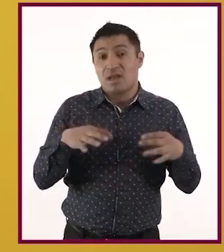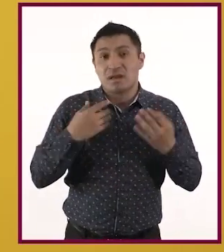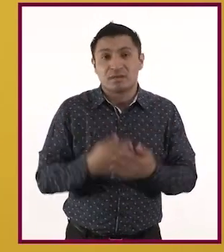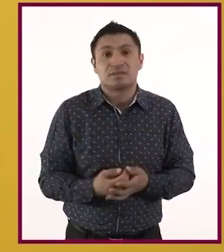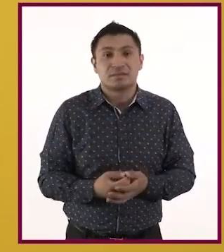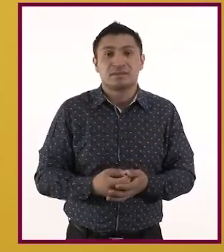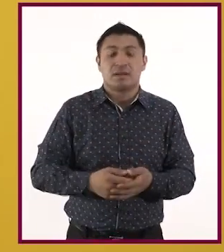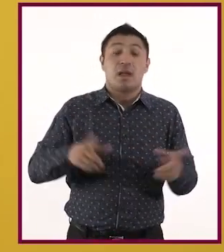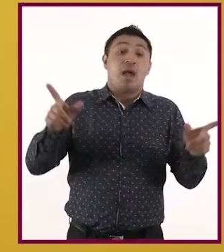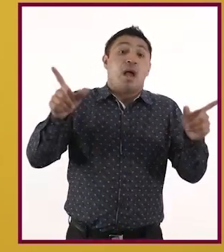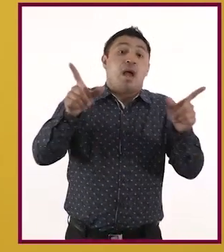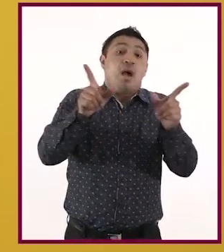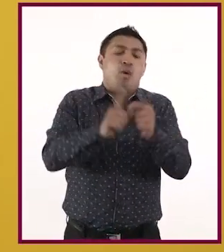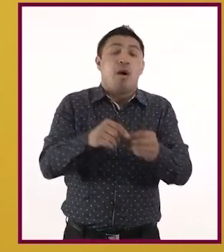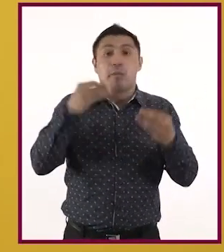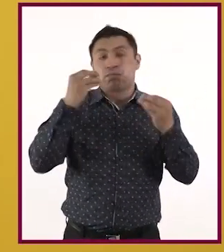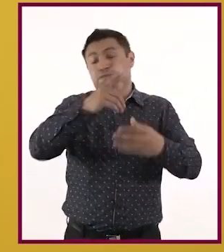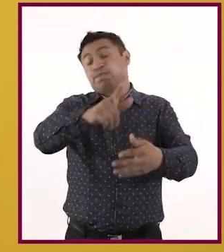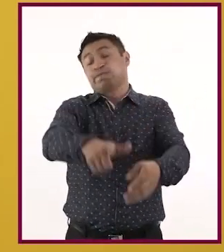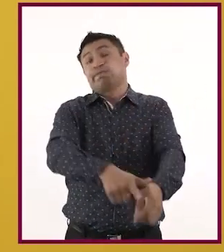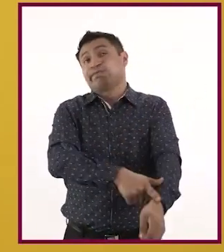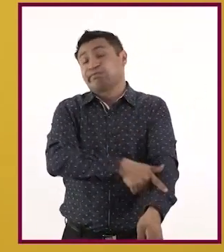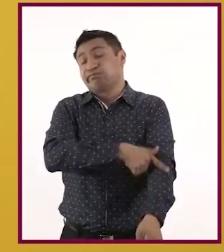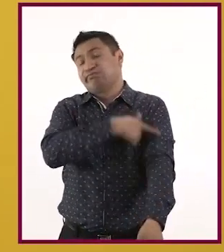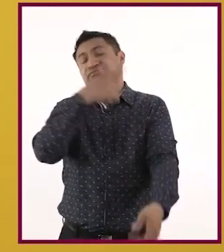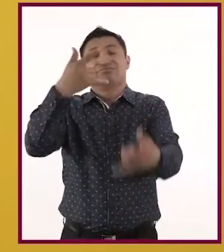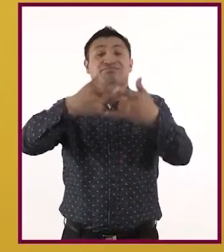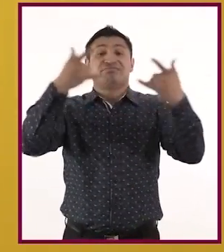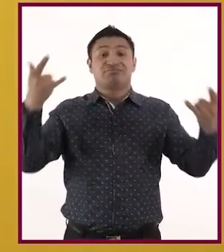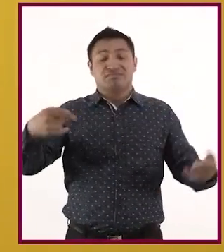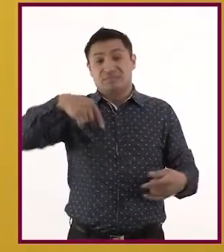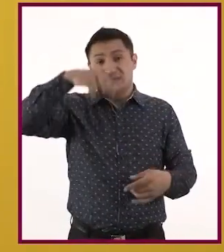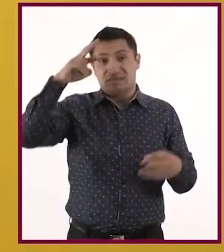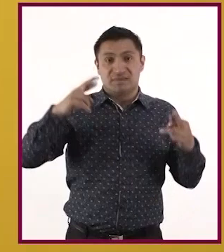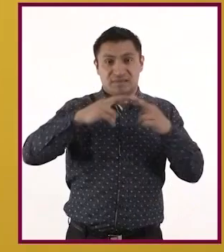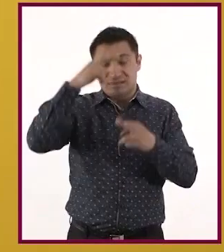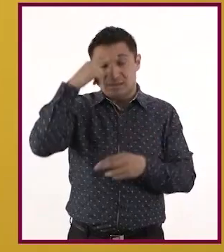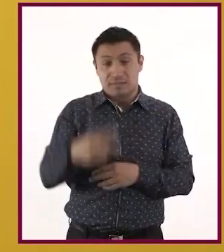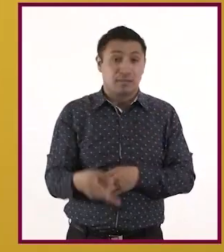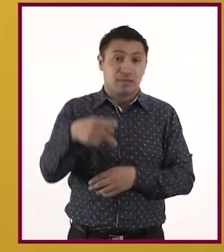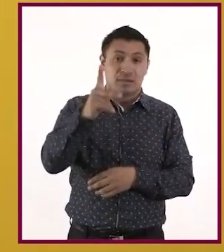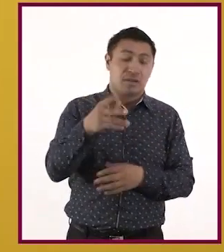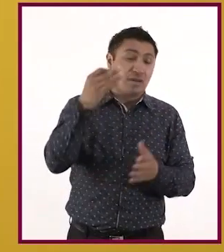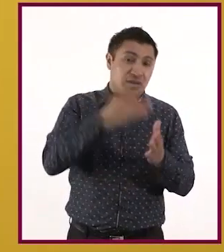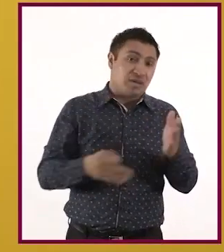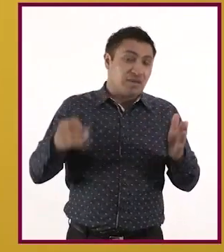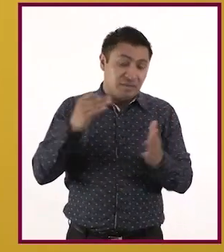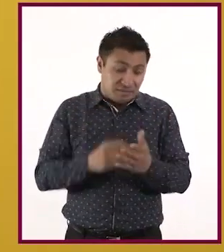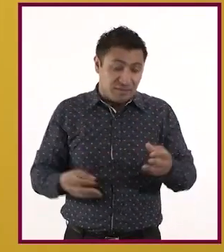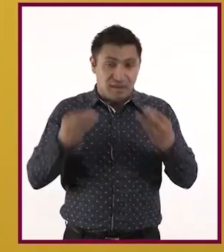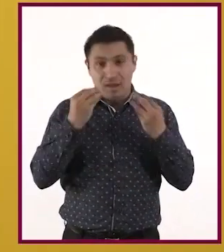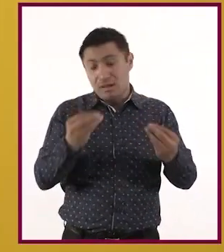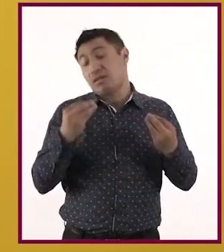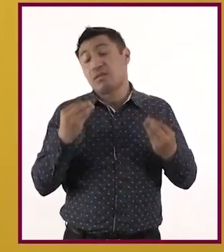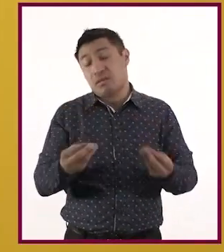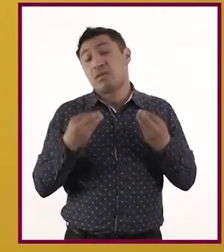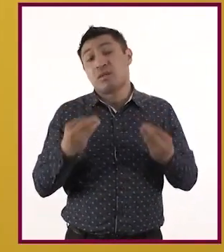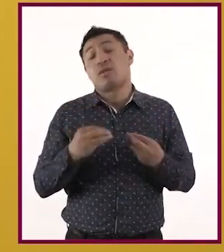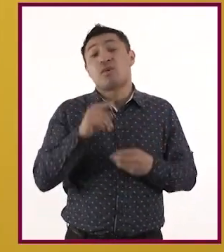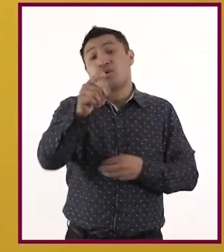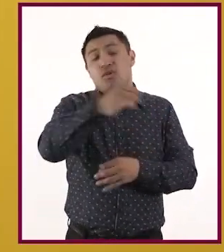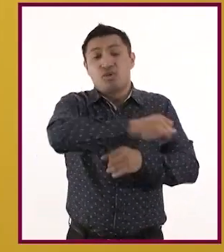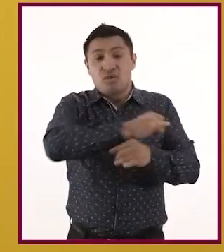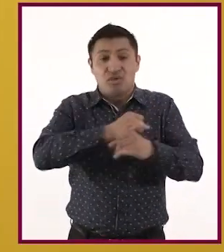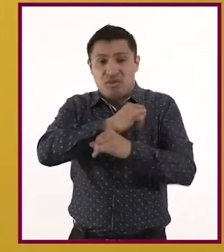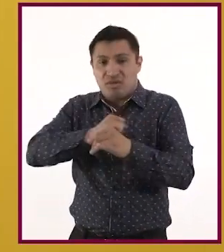Esto fue tan solo un pequeño recuento sobre la práctica religiosa en México. Aunque no están presentes con la misma proporción, esta gran diversidad